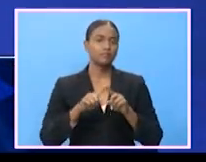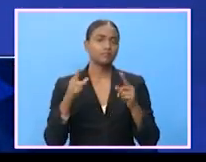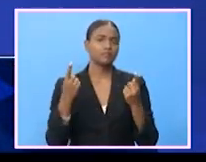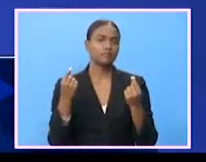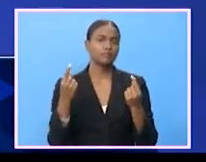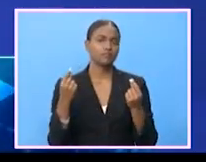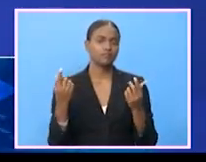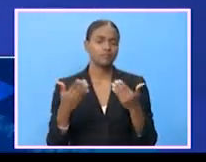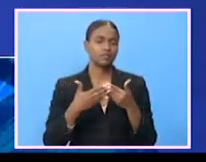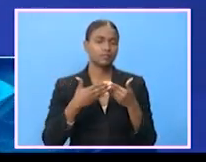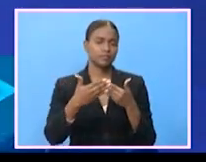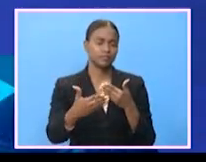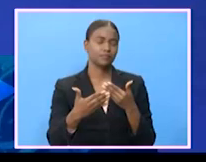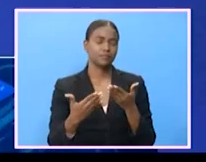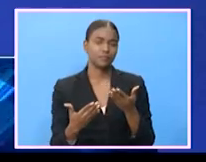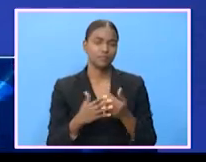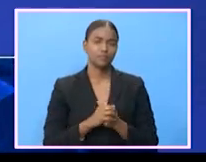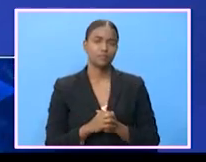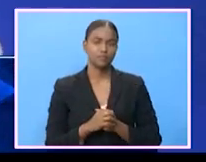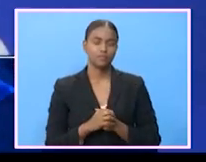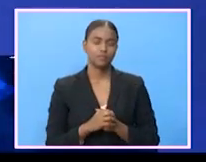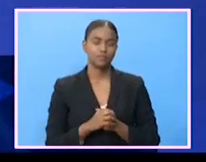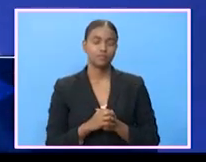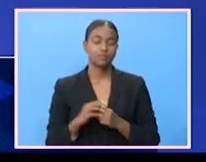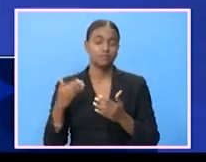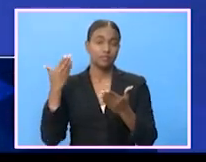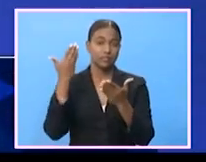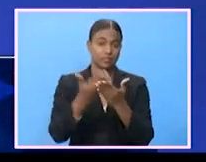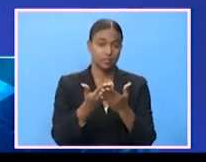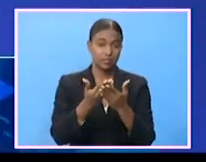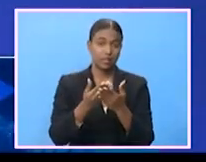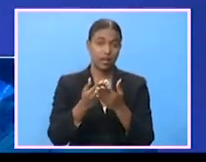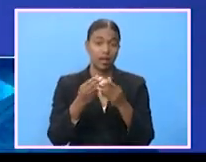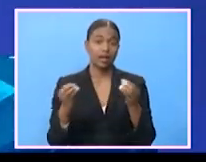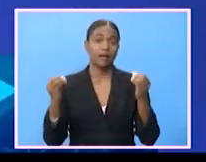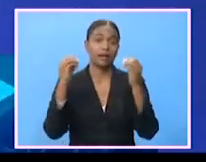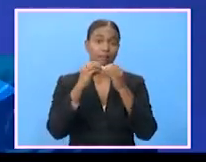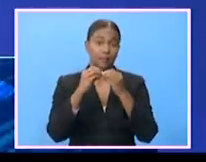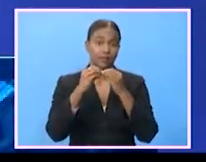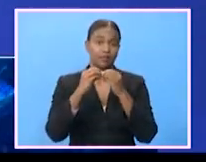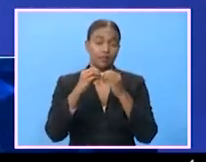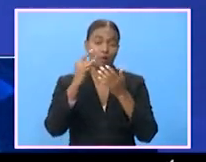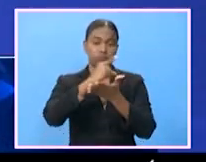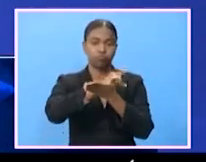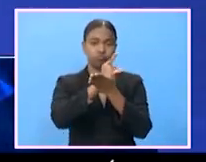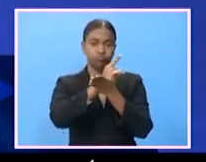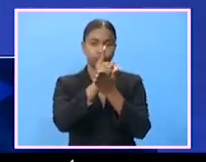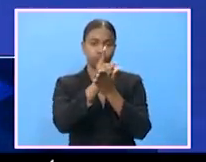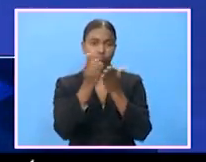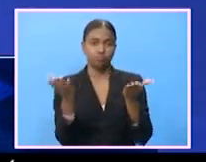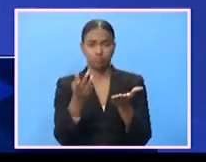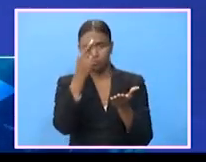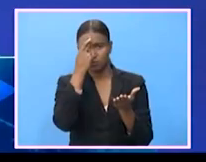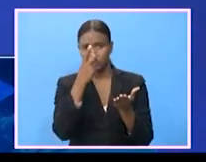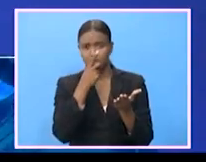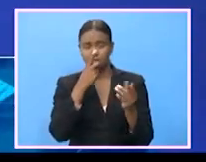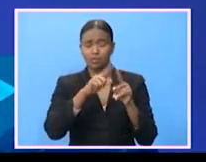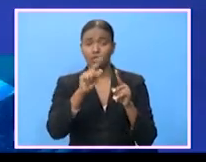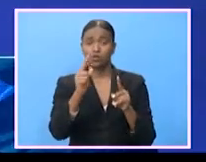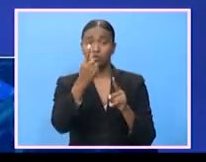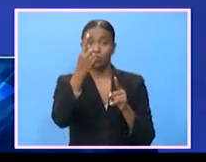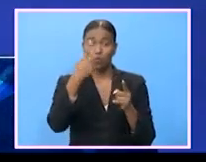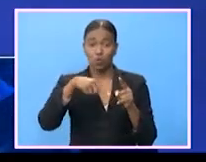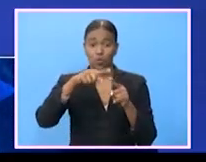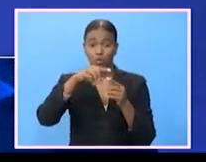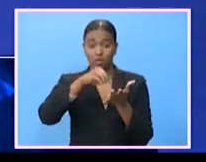pasaba más adelante? Llegan con frecuencia más medidores al país, pero solamente al haber